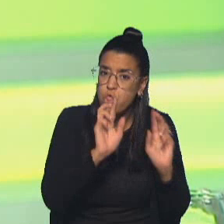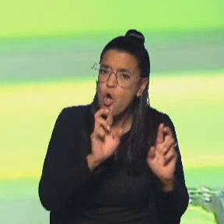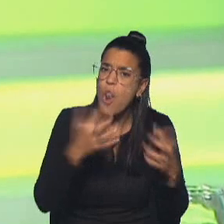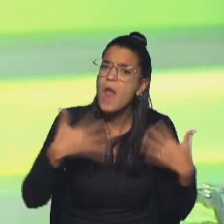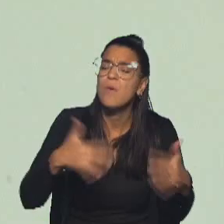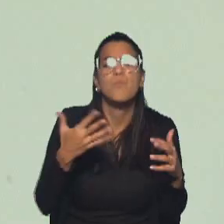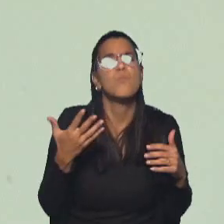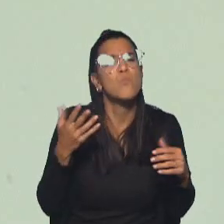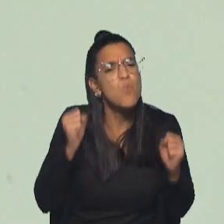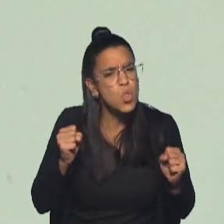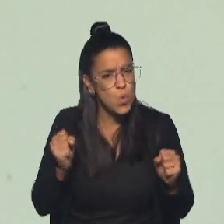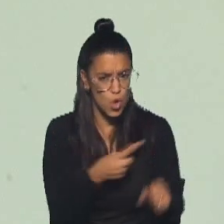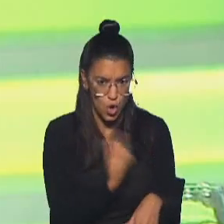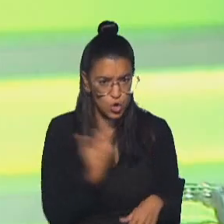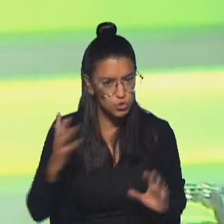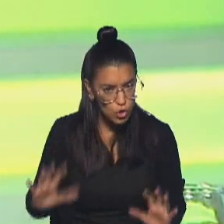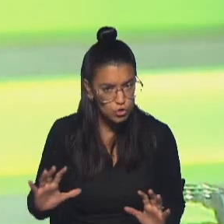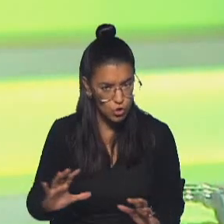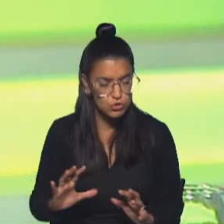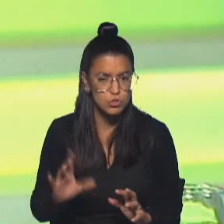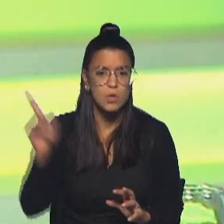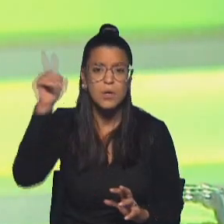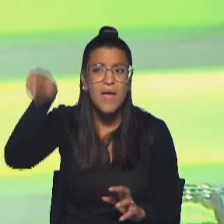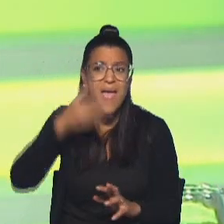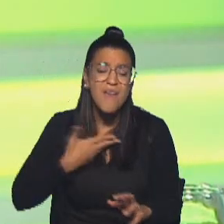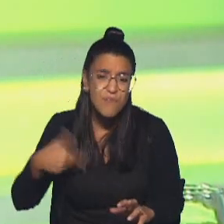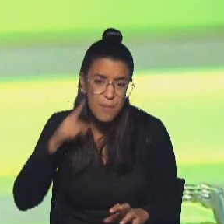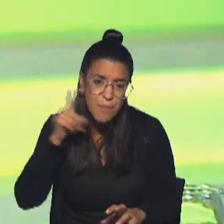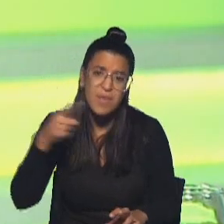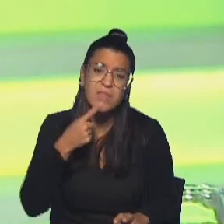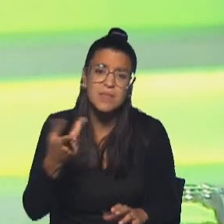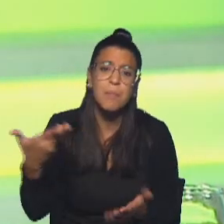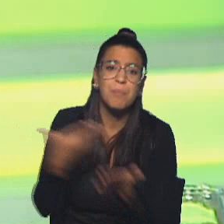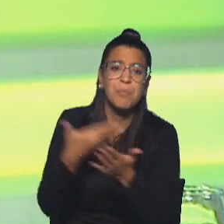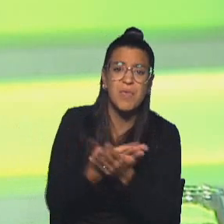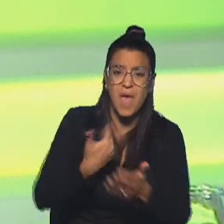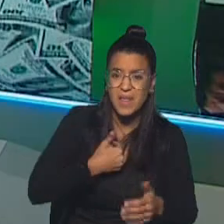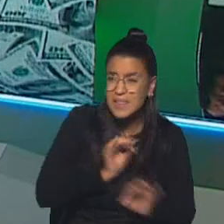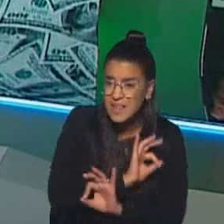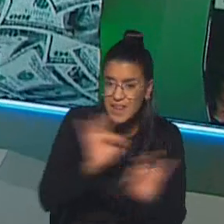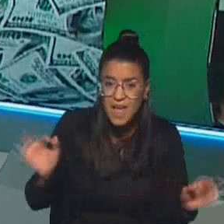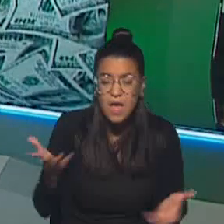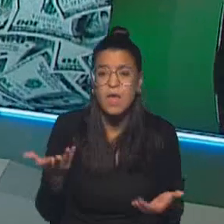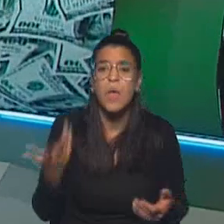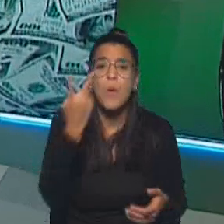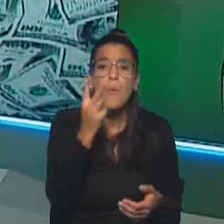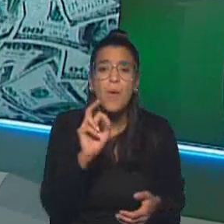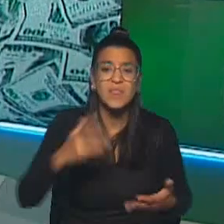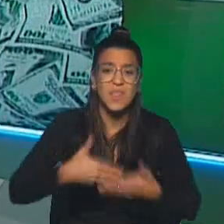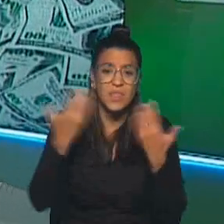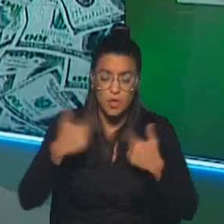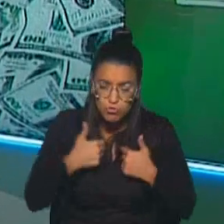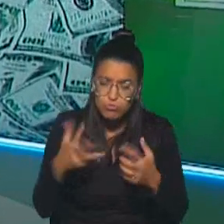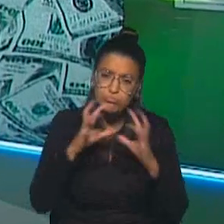con nosotros y que planteaba al fondo que no le estaban pidiendo nada a la Argentina. Los últimos 20 días tomé